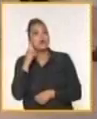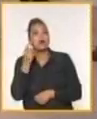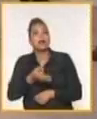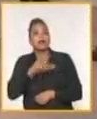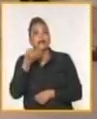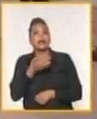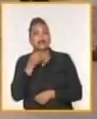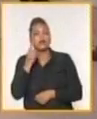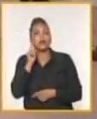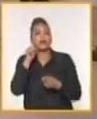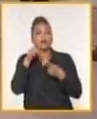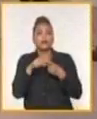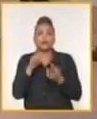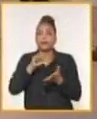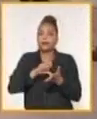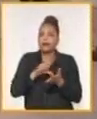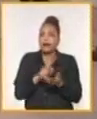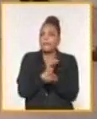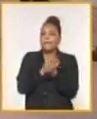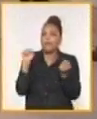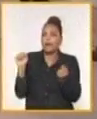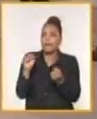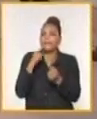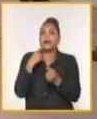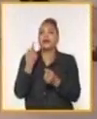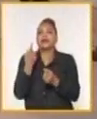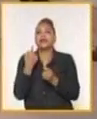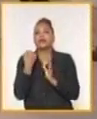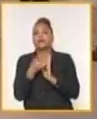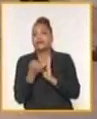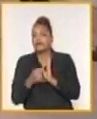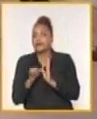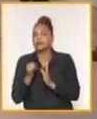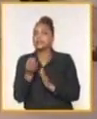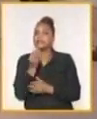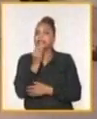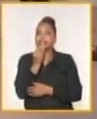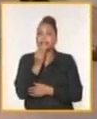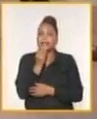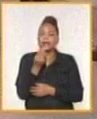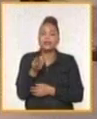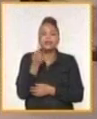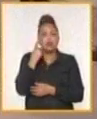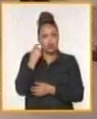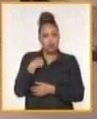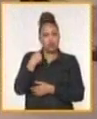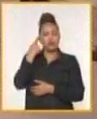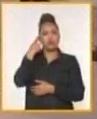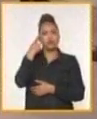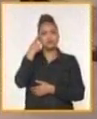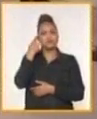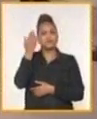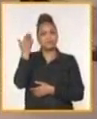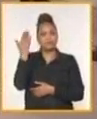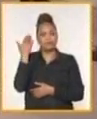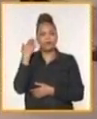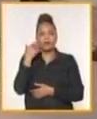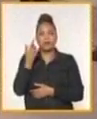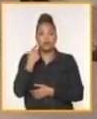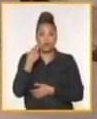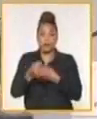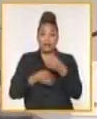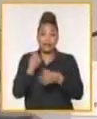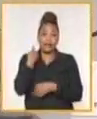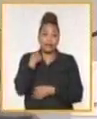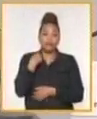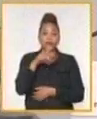intenciones de Irán de tener su bomba nuclear, ese pretexto de Israel? Yo recuerdo, como lo comentábamos ahí, en el año